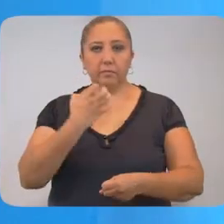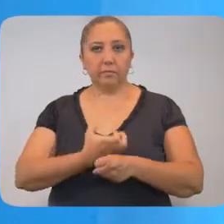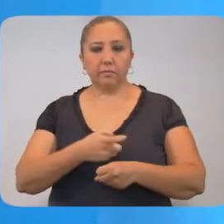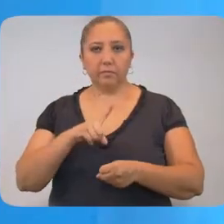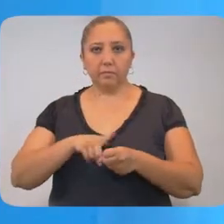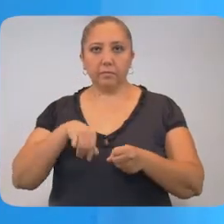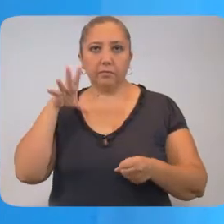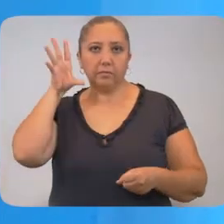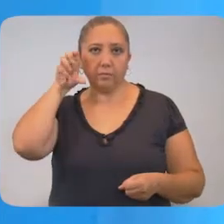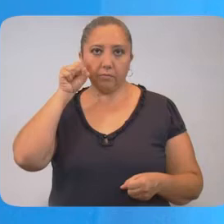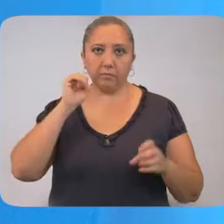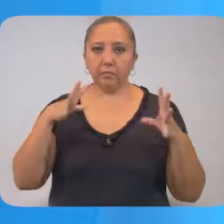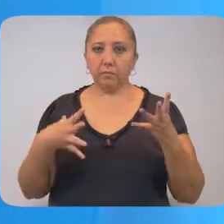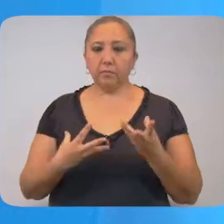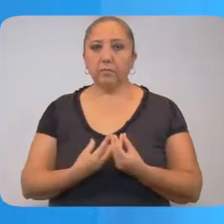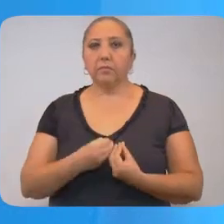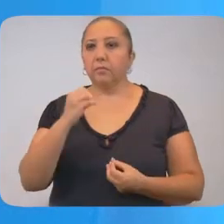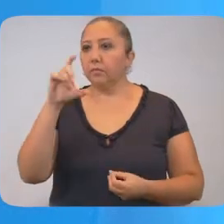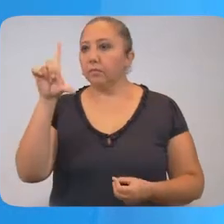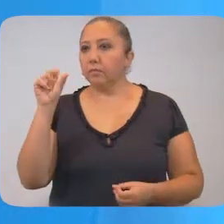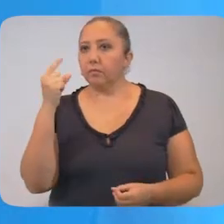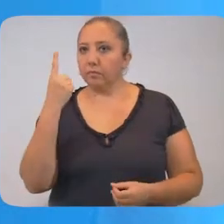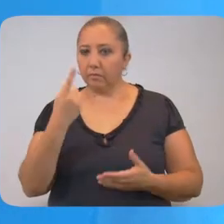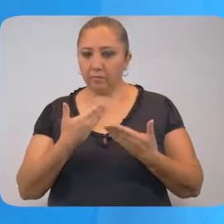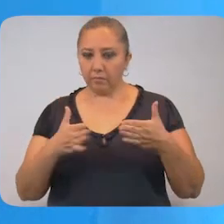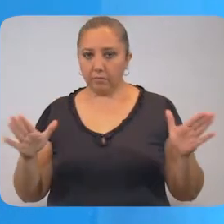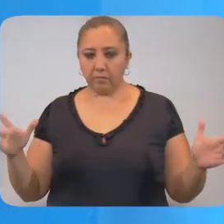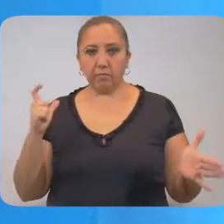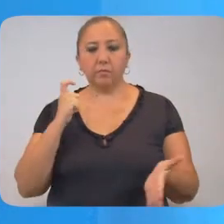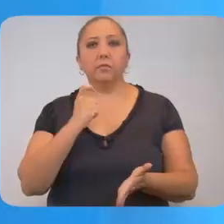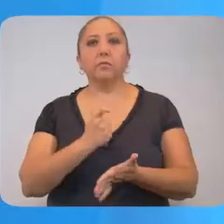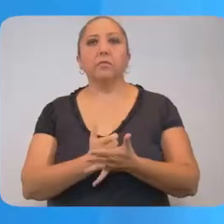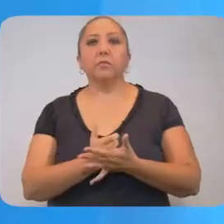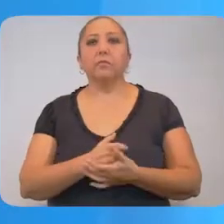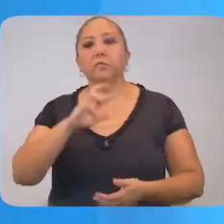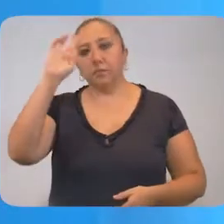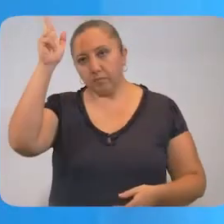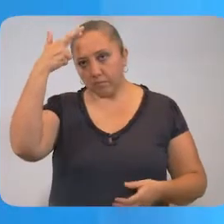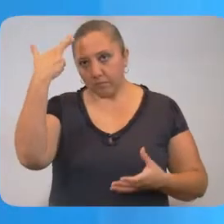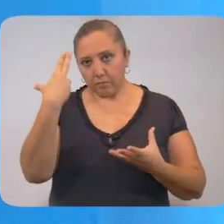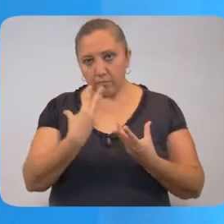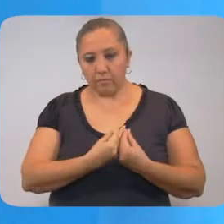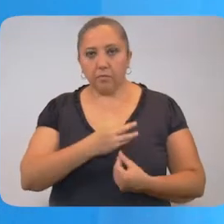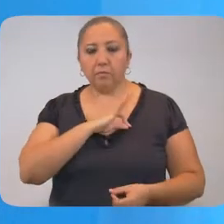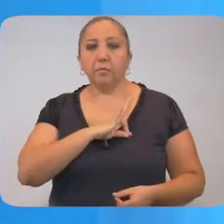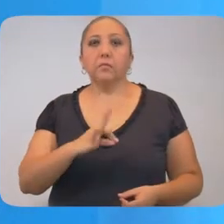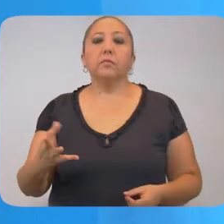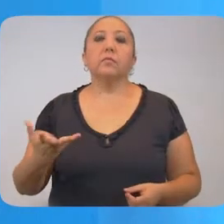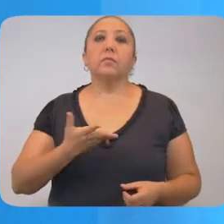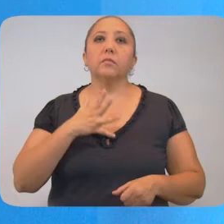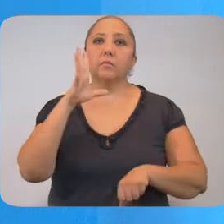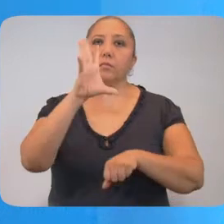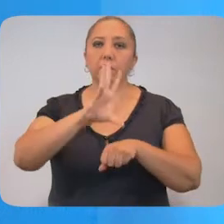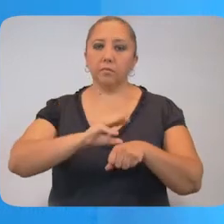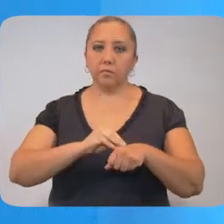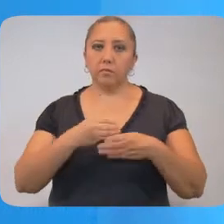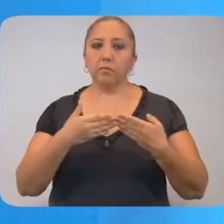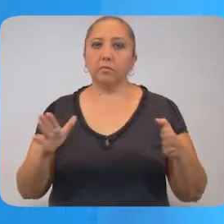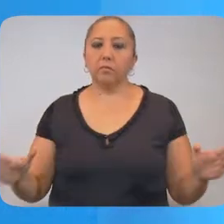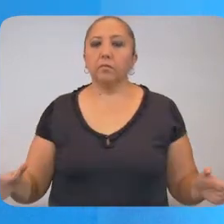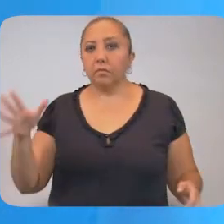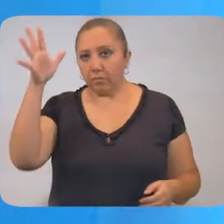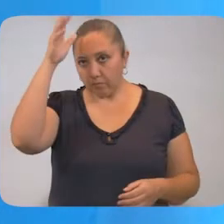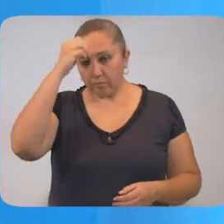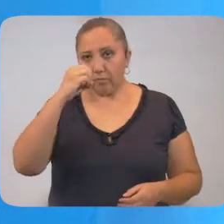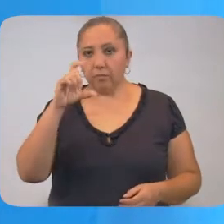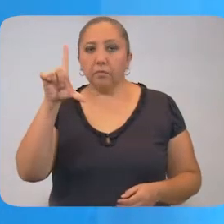está en naranja. Estamos en la ola 1 de la reapertura económica. Les recordamos que para poder contar con permiso de reapertura, de